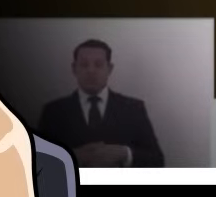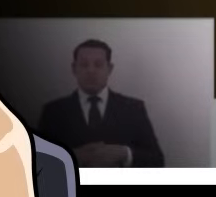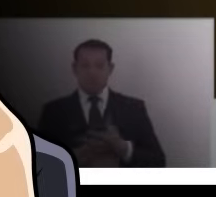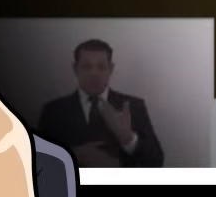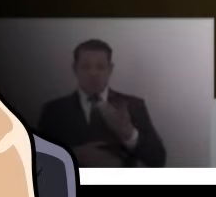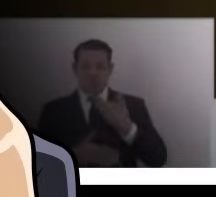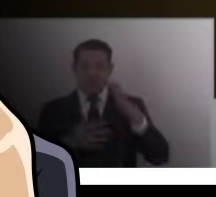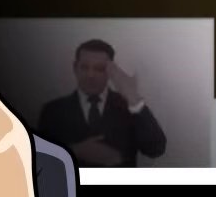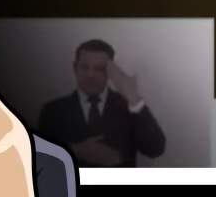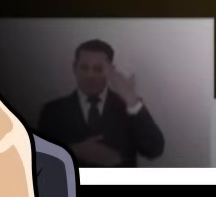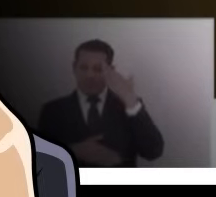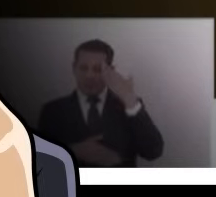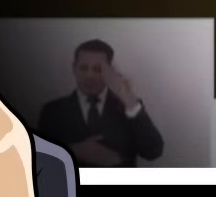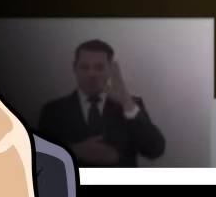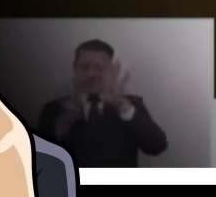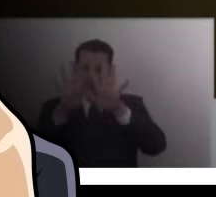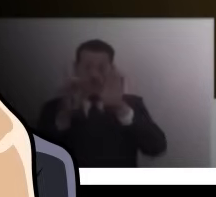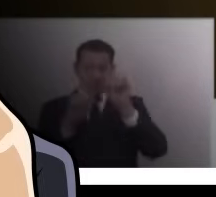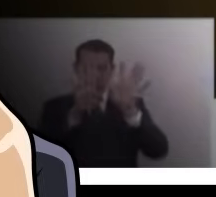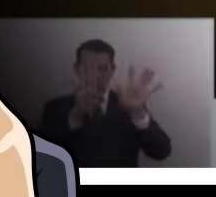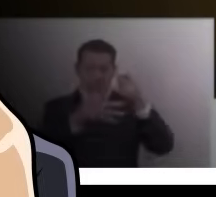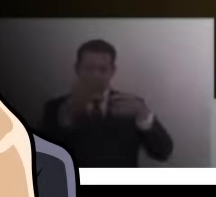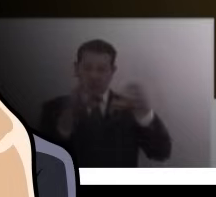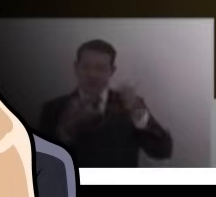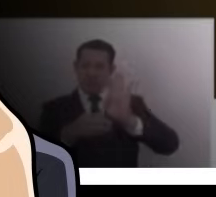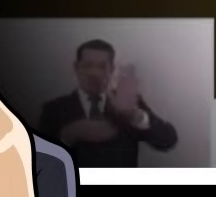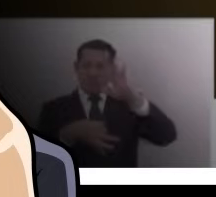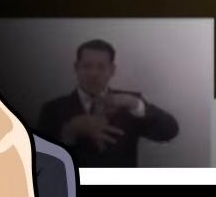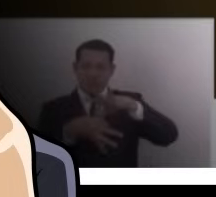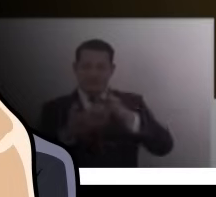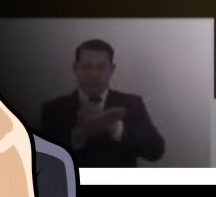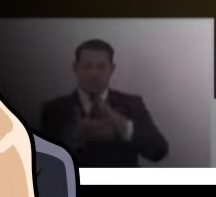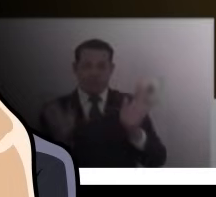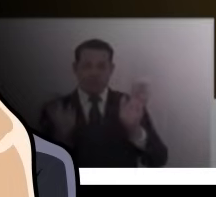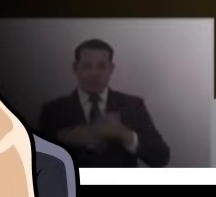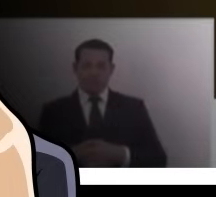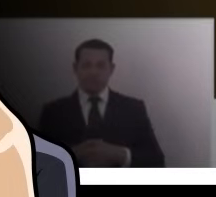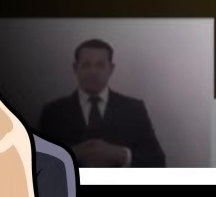Sí, pues nosotros ya sabemos que no, y no hay 909 leyes, nunca votan, pues.